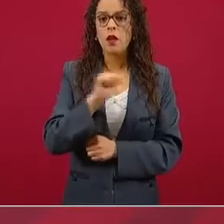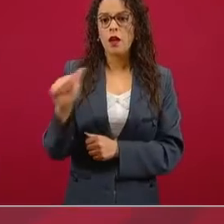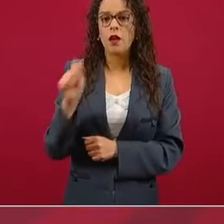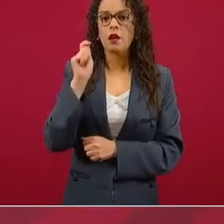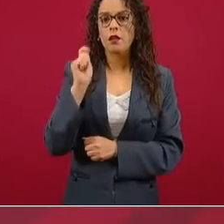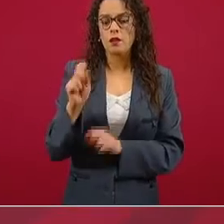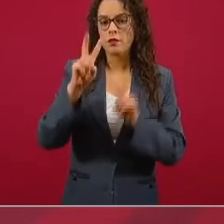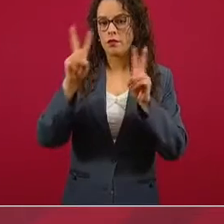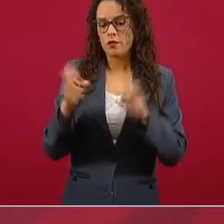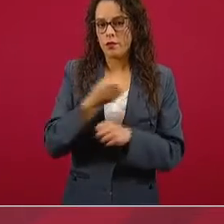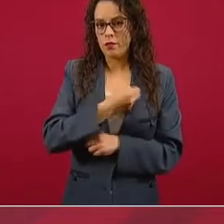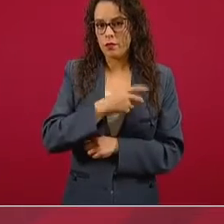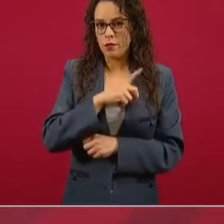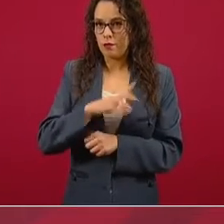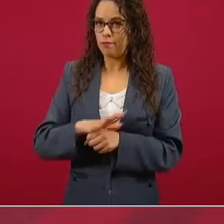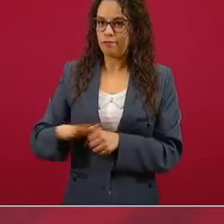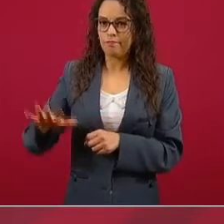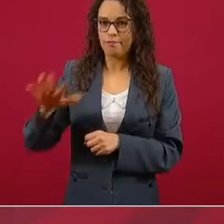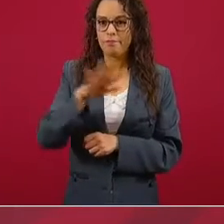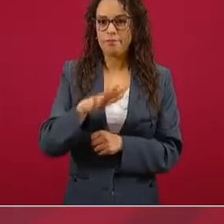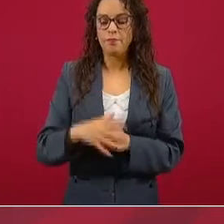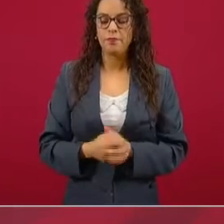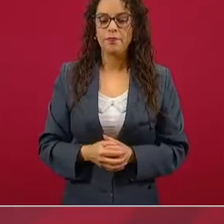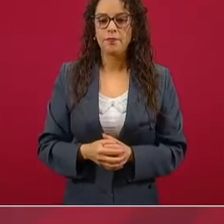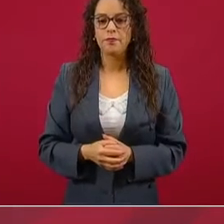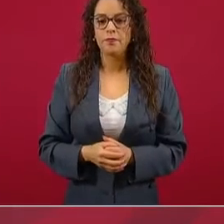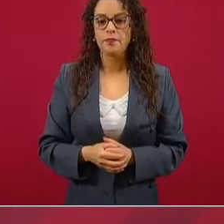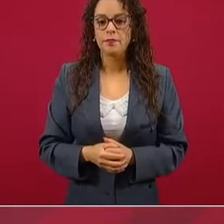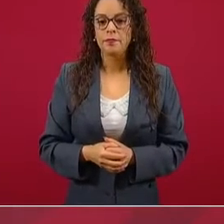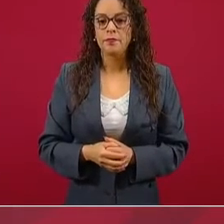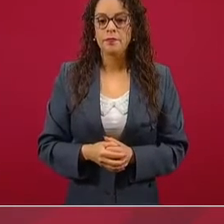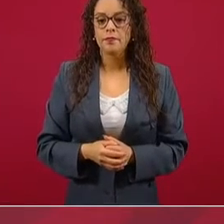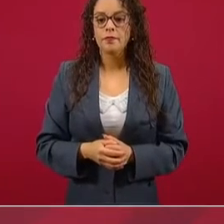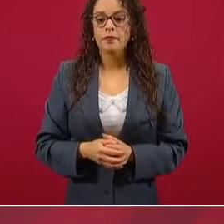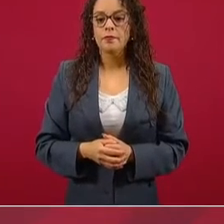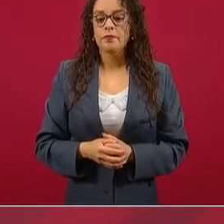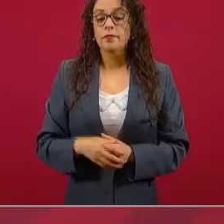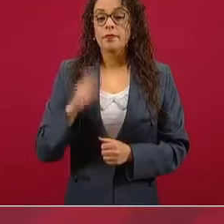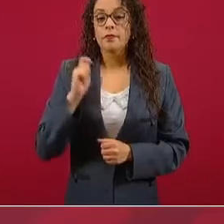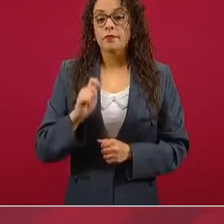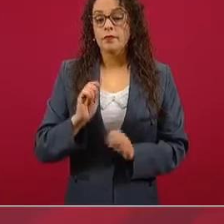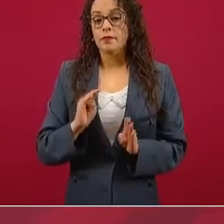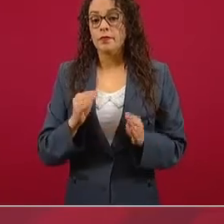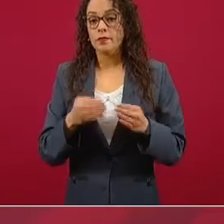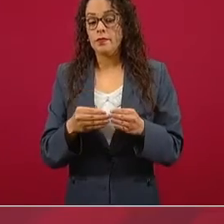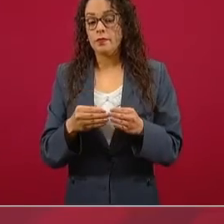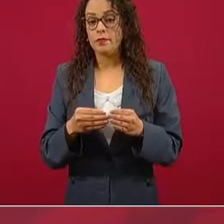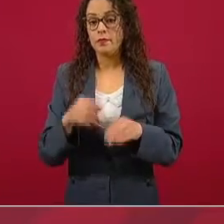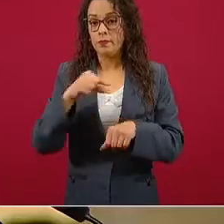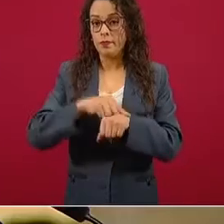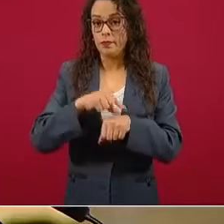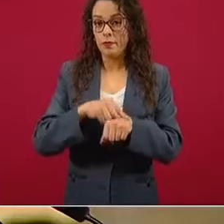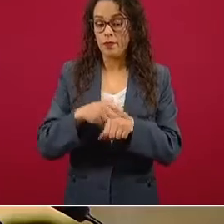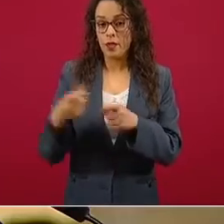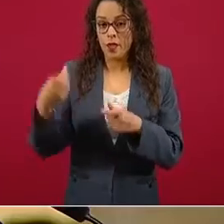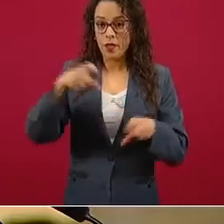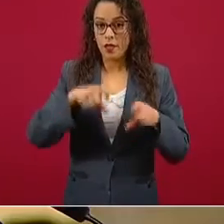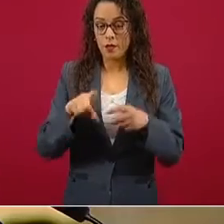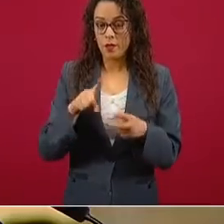pública a profesionales destacados en los campos de la medicina, la química,